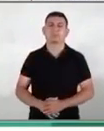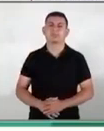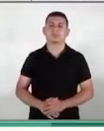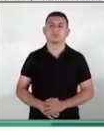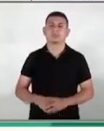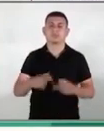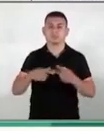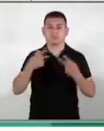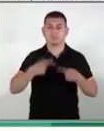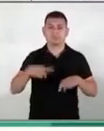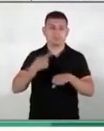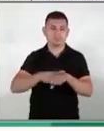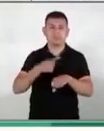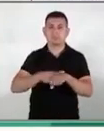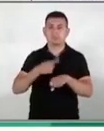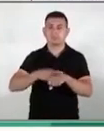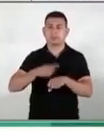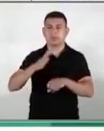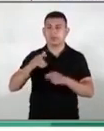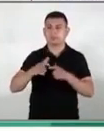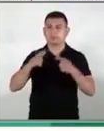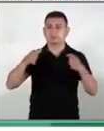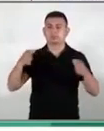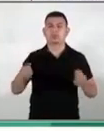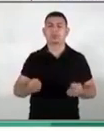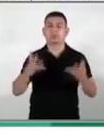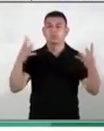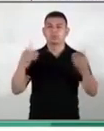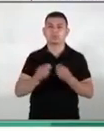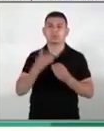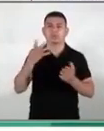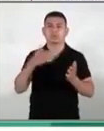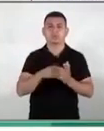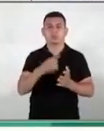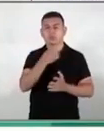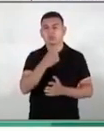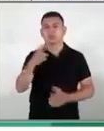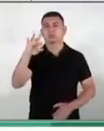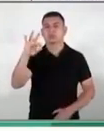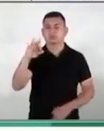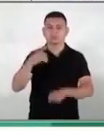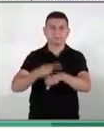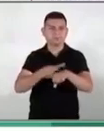casos confirmados que también se han incrementado, tenemos 4.140